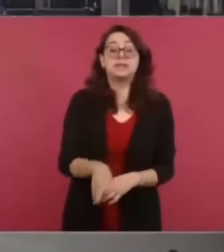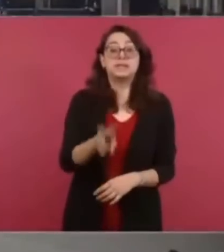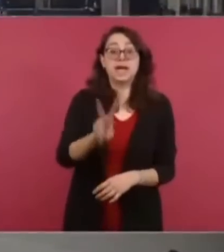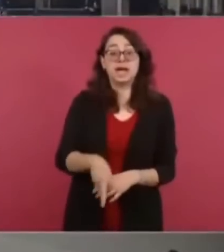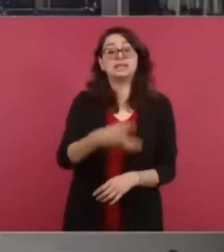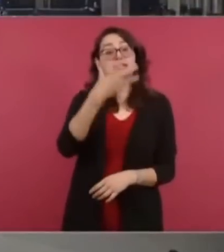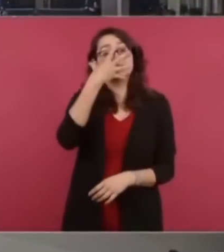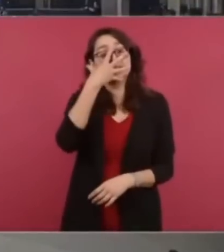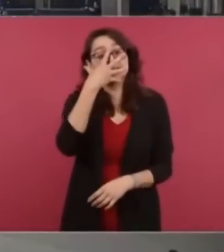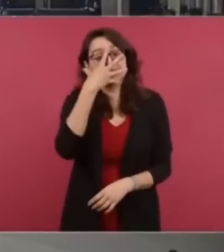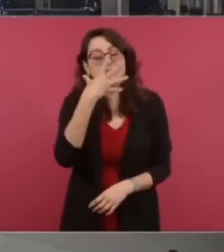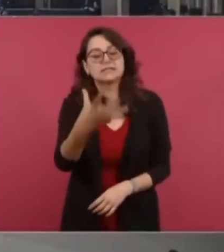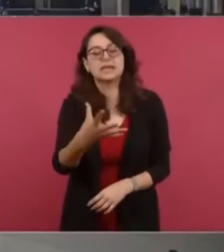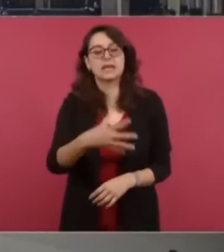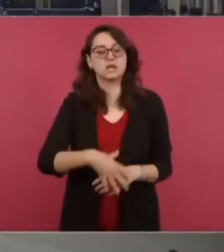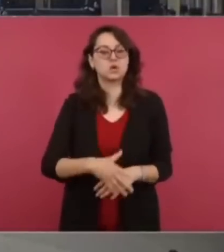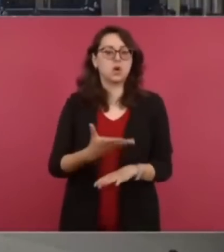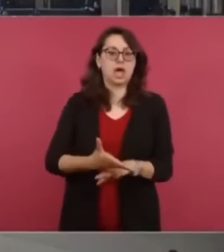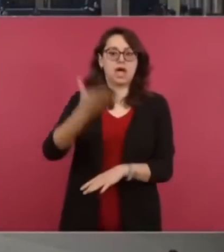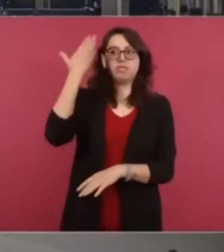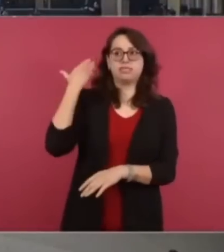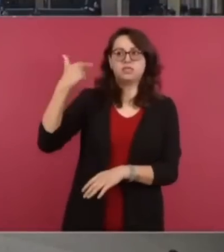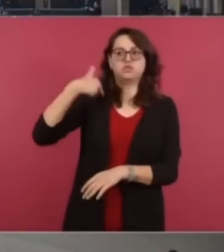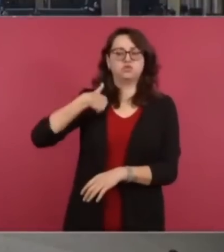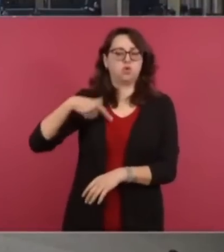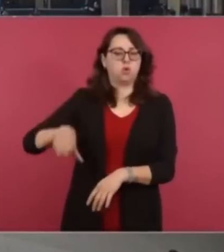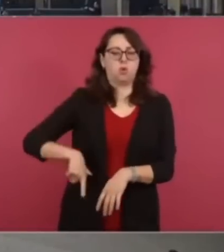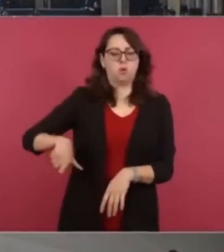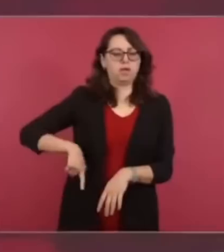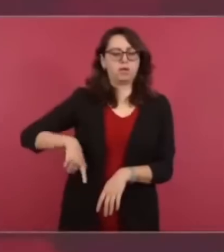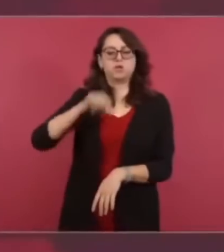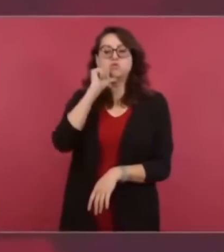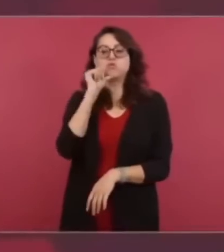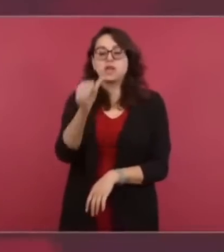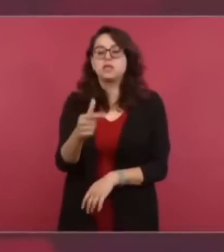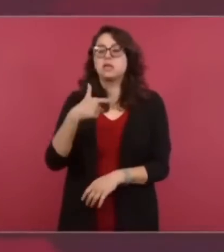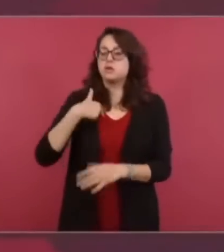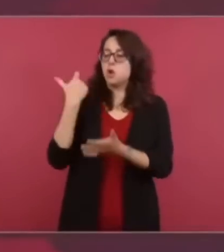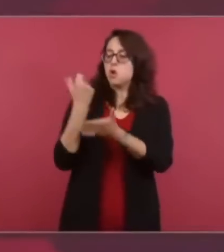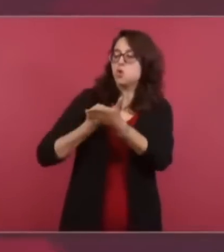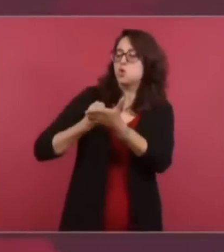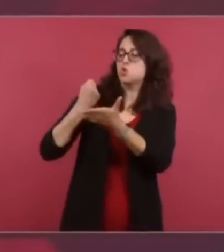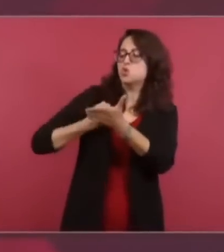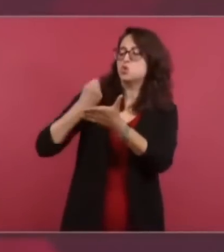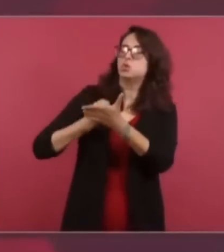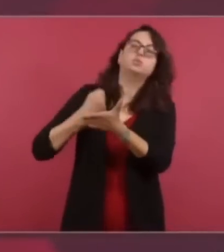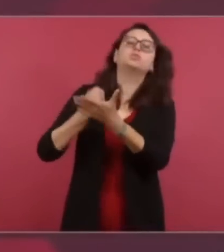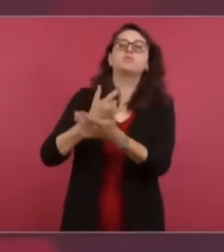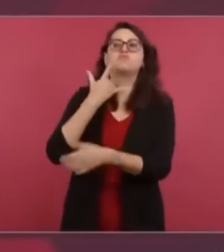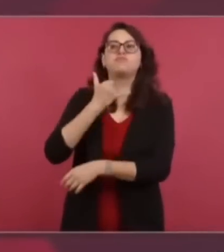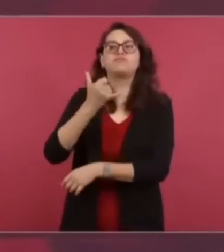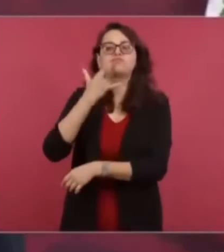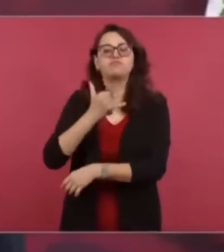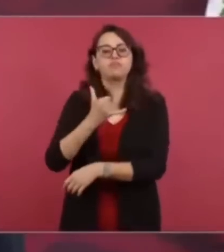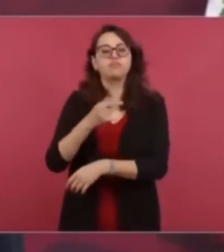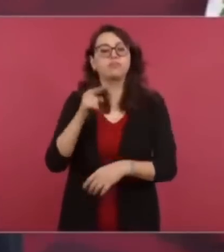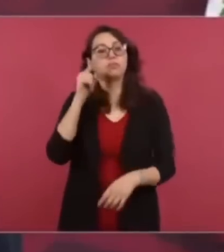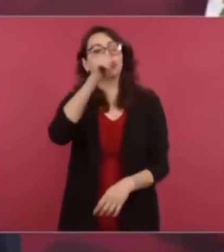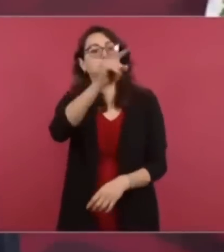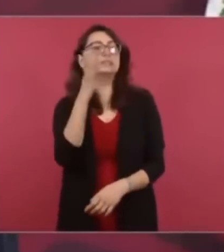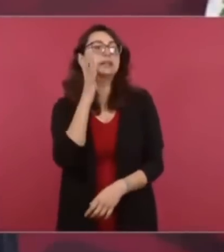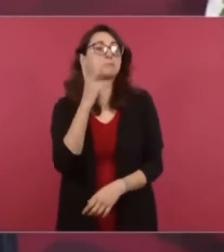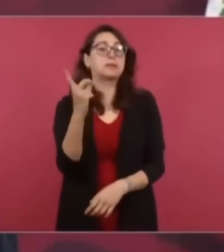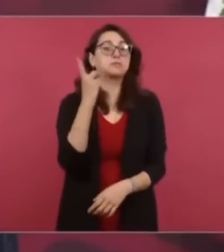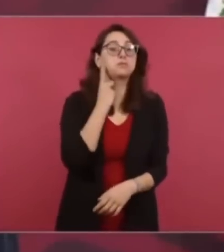descansábamos cuando terminaba el periodo ordinario de sesiones en el Congreso,